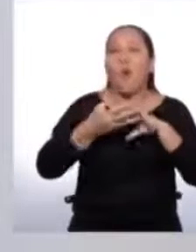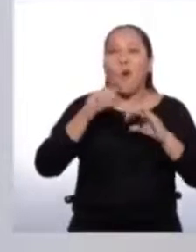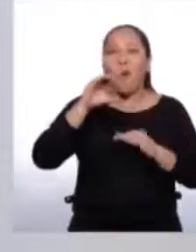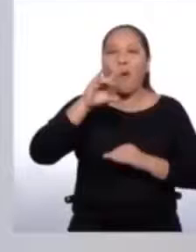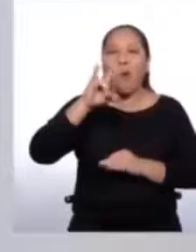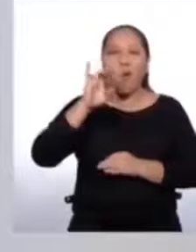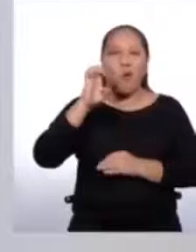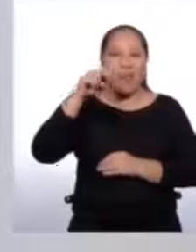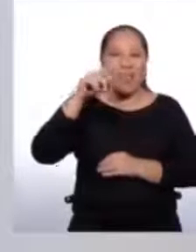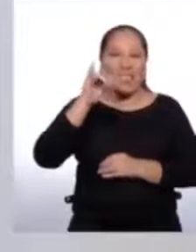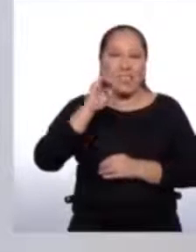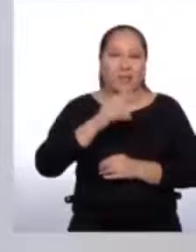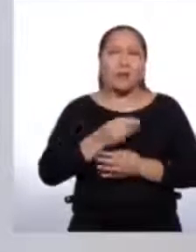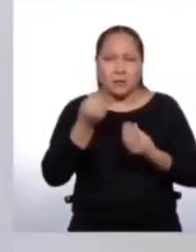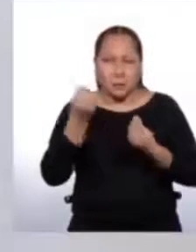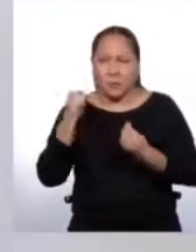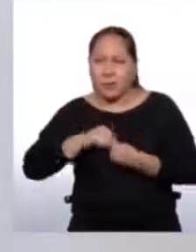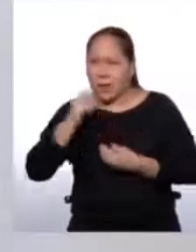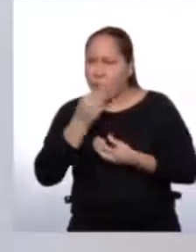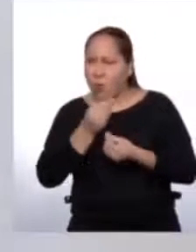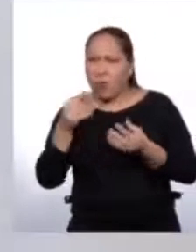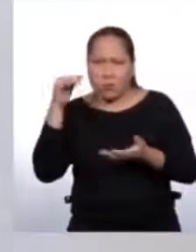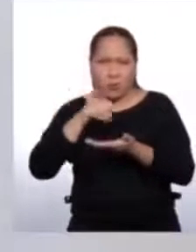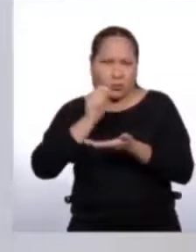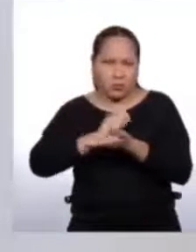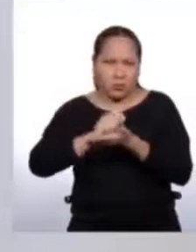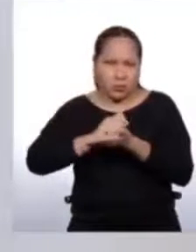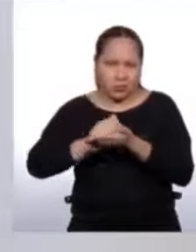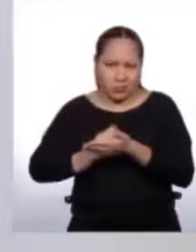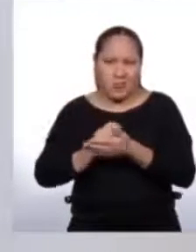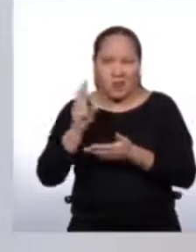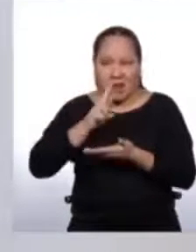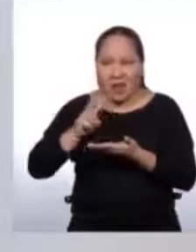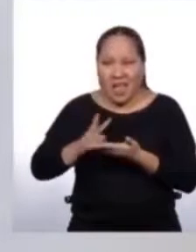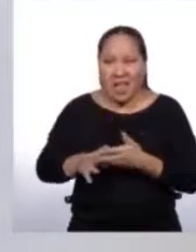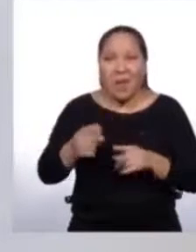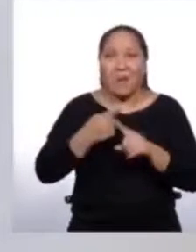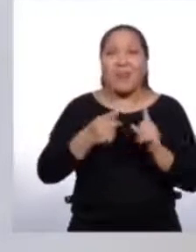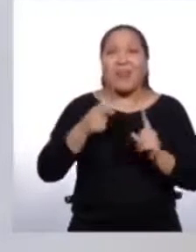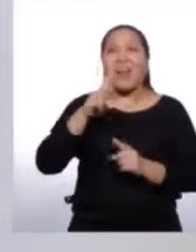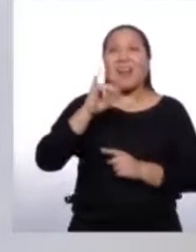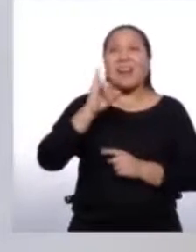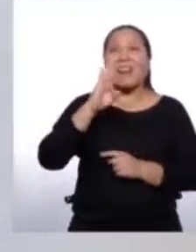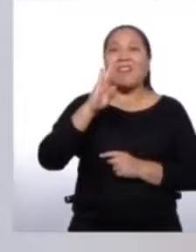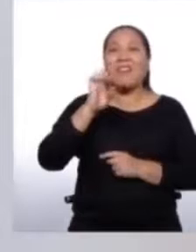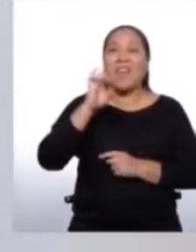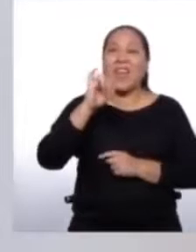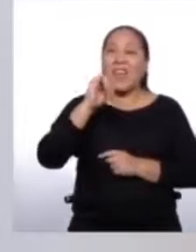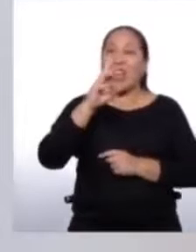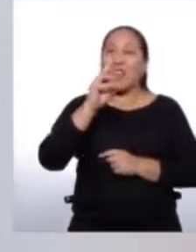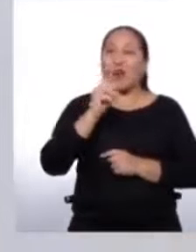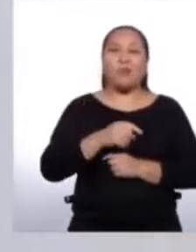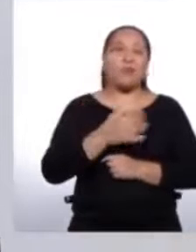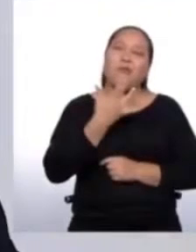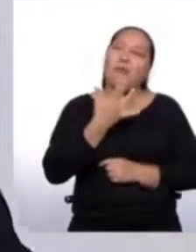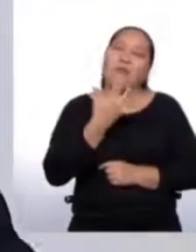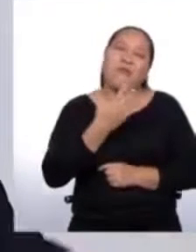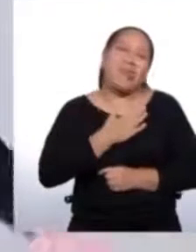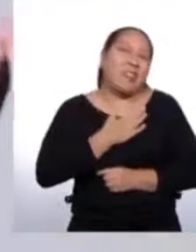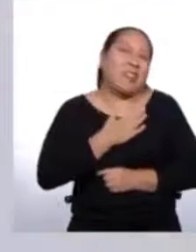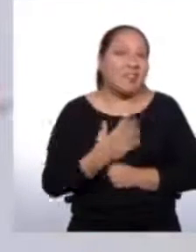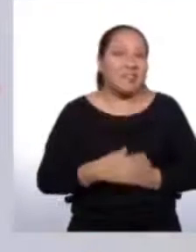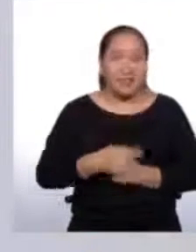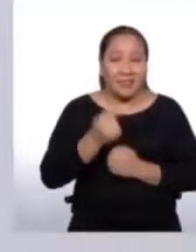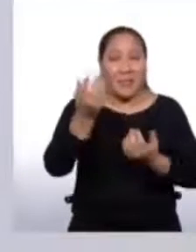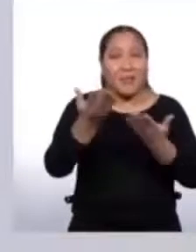que haya muchas escritoras y muchos escritores por leer y por descubrir, pero Ribeiro siempre será uno de mis favoritos. Te invito